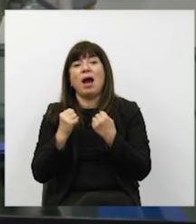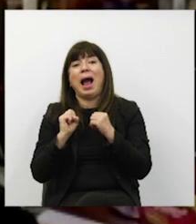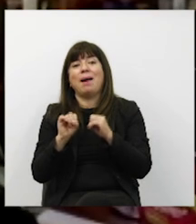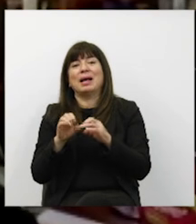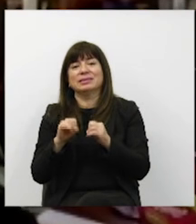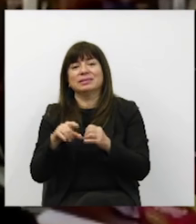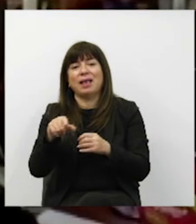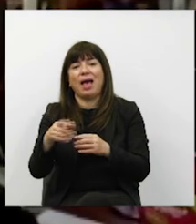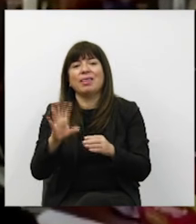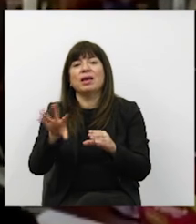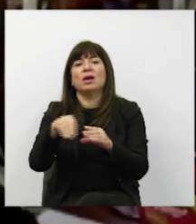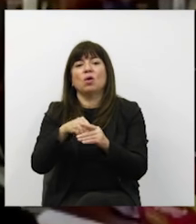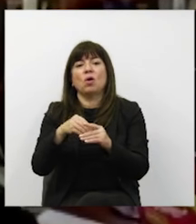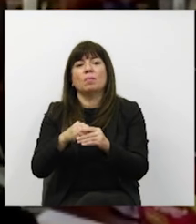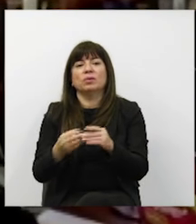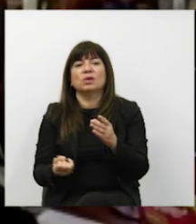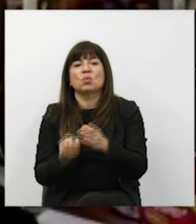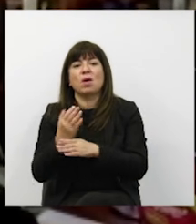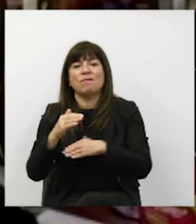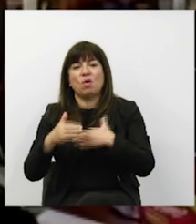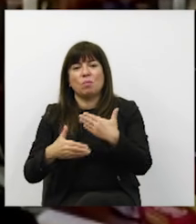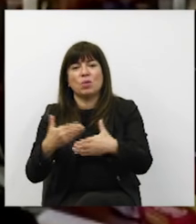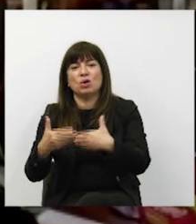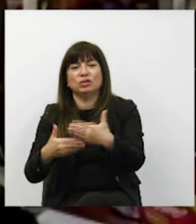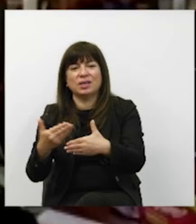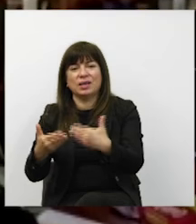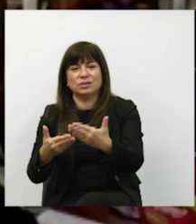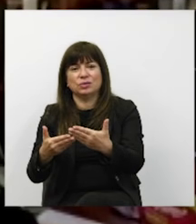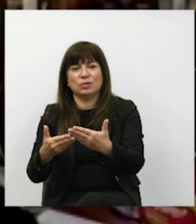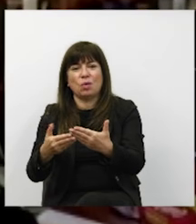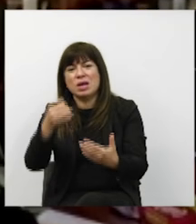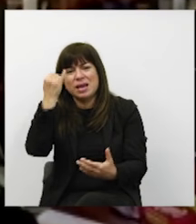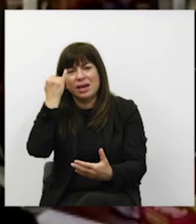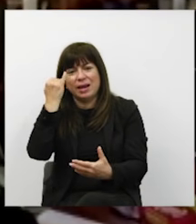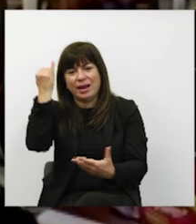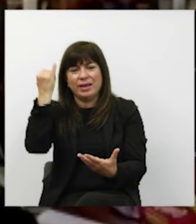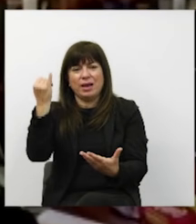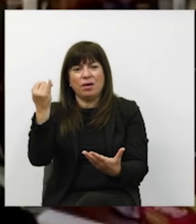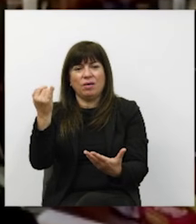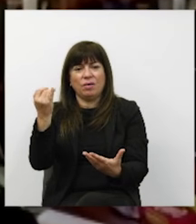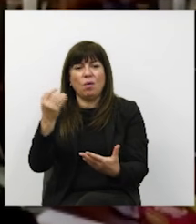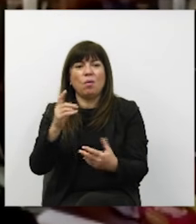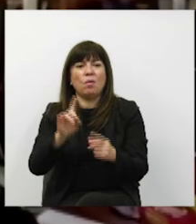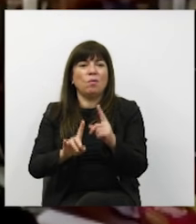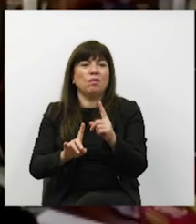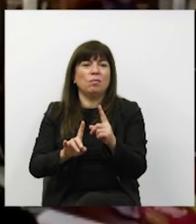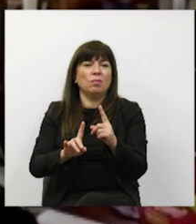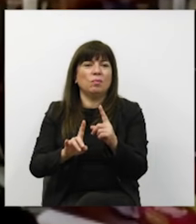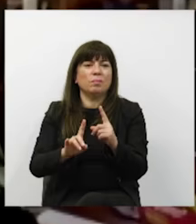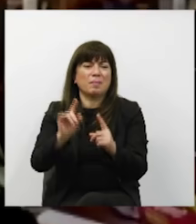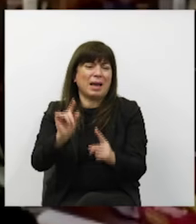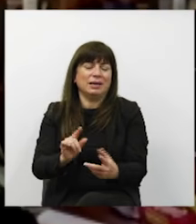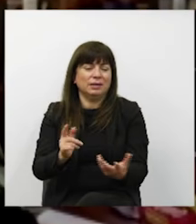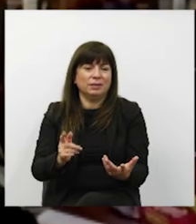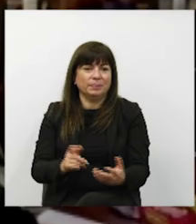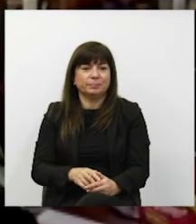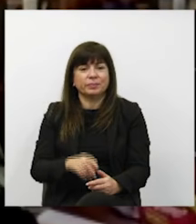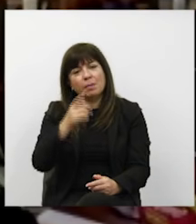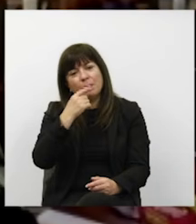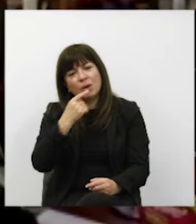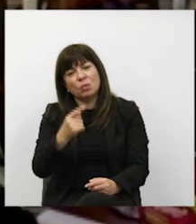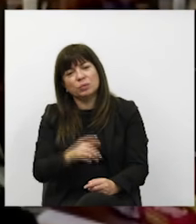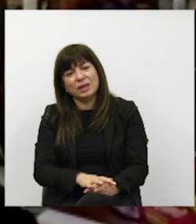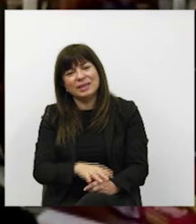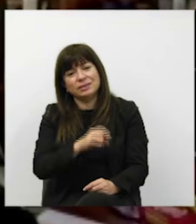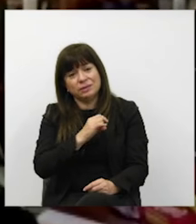para incorporar nuevos procesos desde un punto de vista ingenieril o organizativo en sus pequeñas unidades. Y la pregunta es si